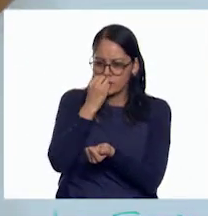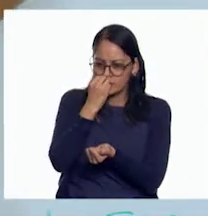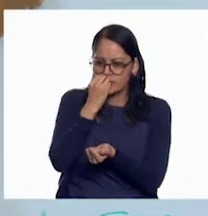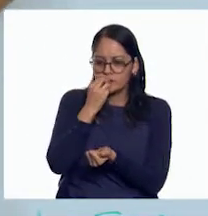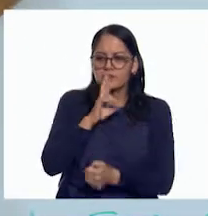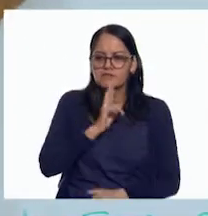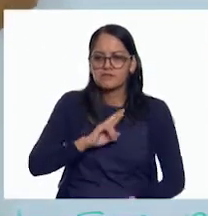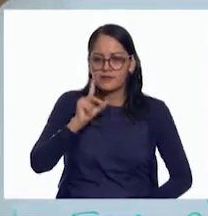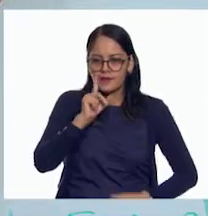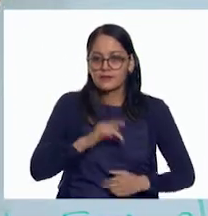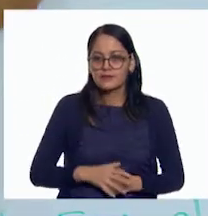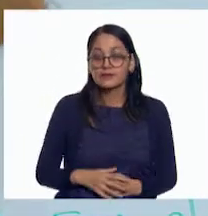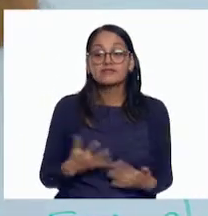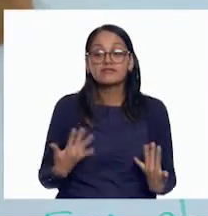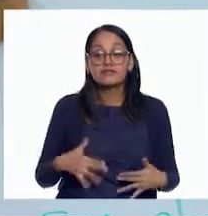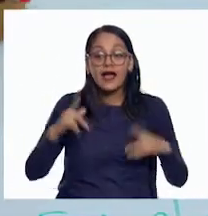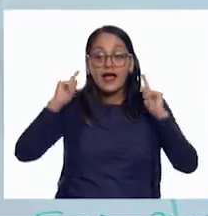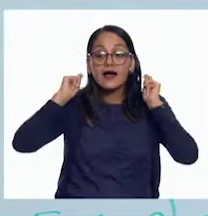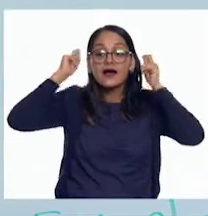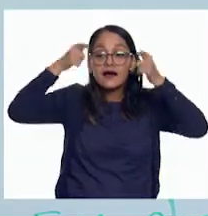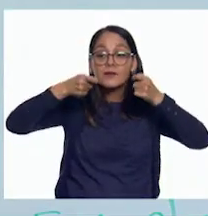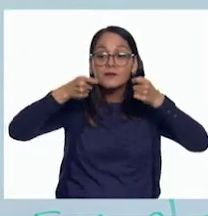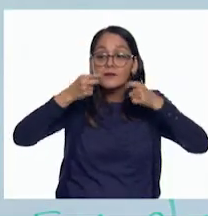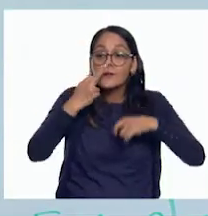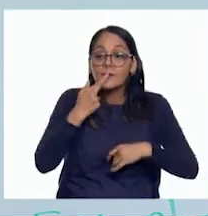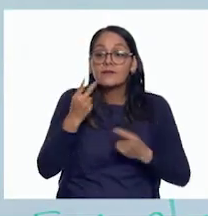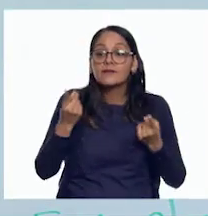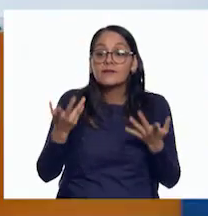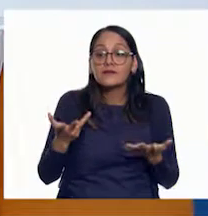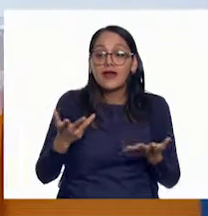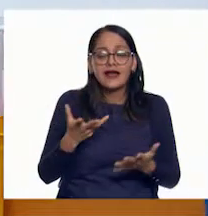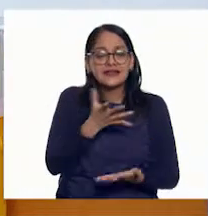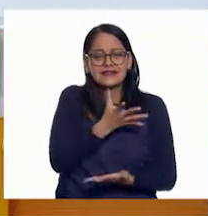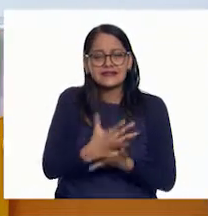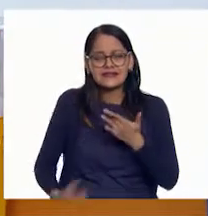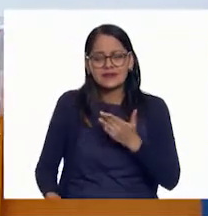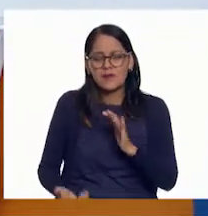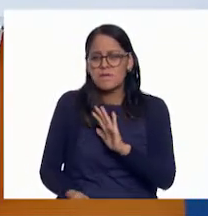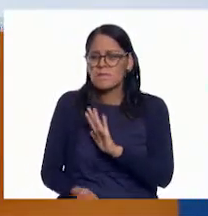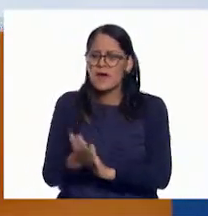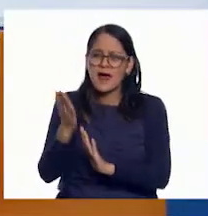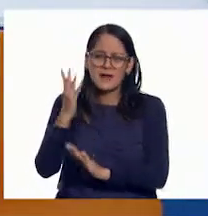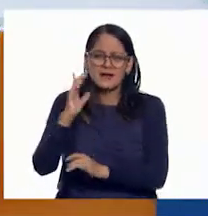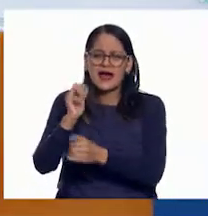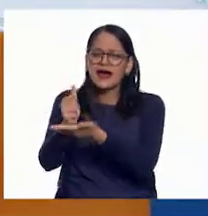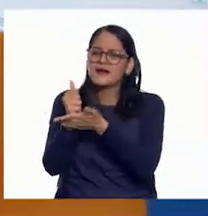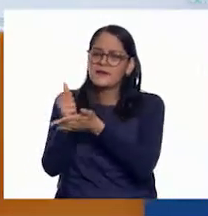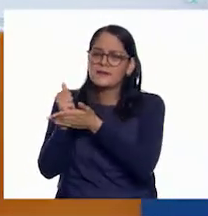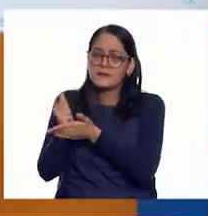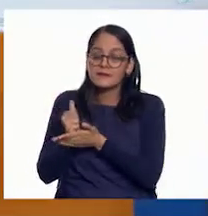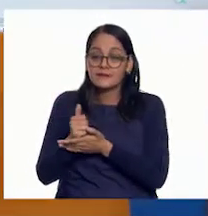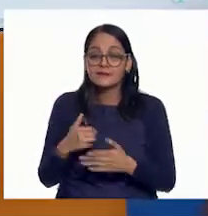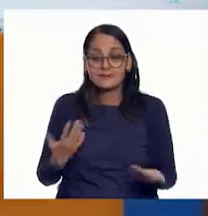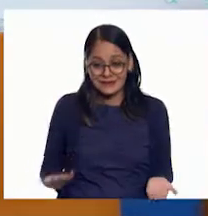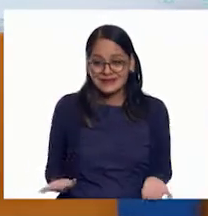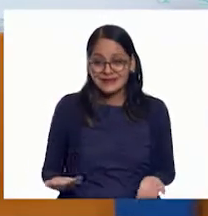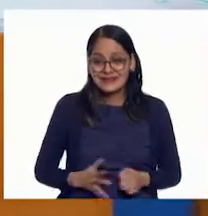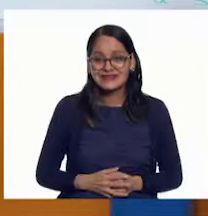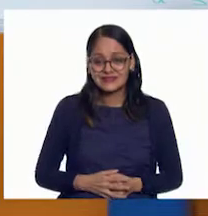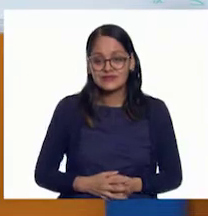mejor. Y Caperucita salió corriendo gritando, ¡auxilio! Y entonces aquí,